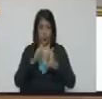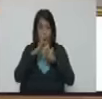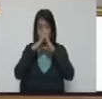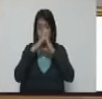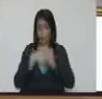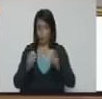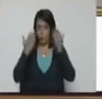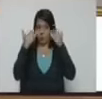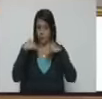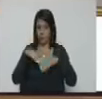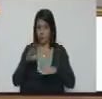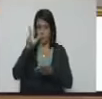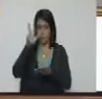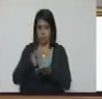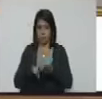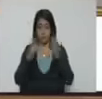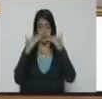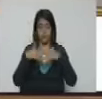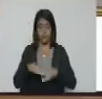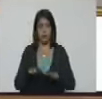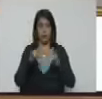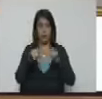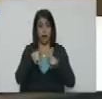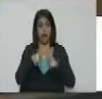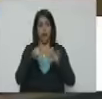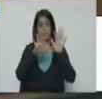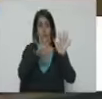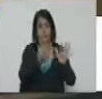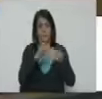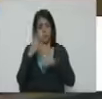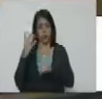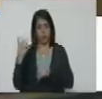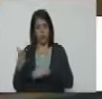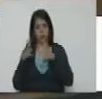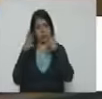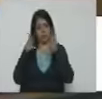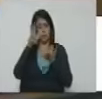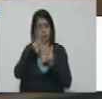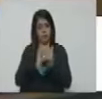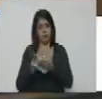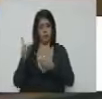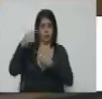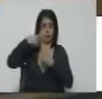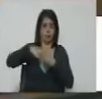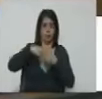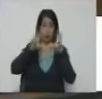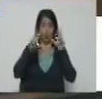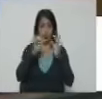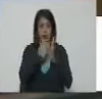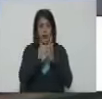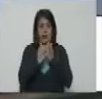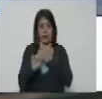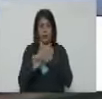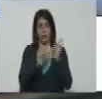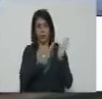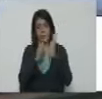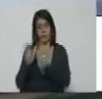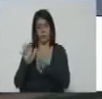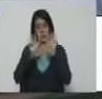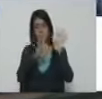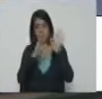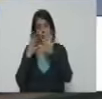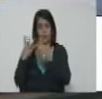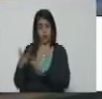En consideración el epígrafe. Aprobado. Siguiente. Décimo cuarto. Se sugiere aprobar la incorporación de un nuevo artículo, el cual pasa a ser el